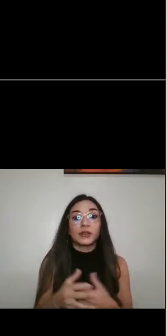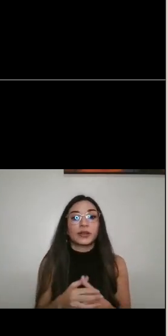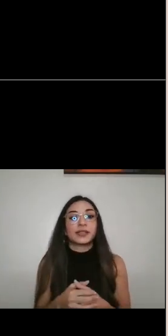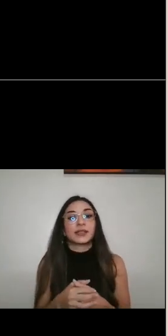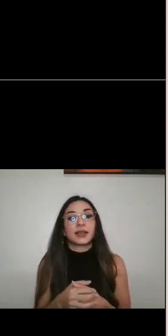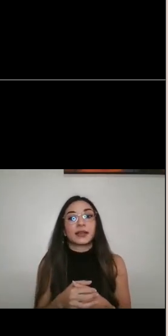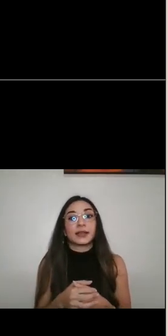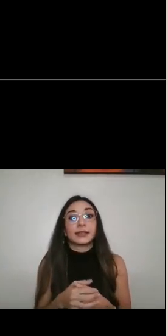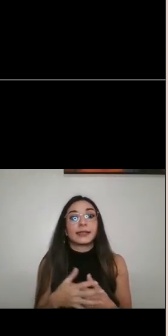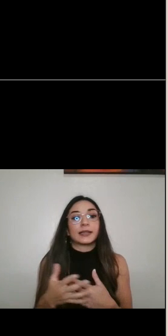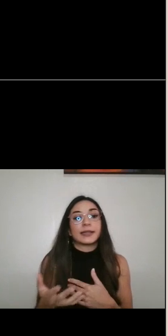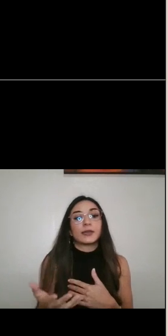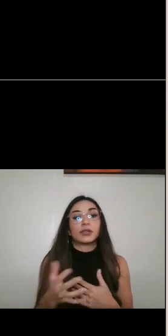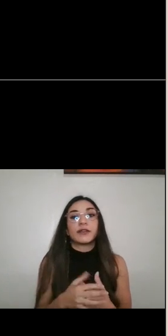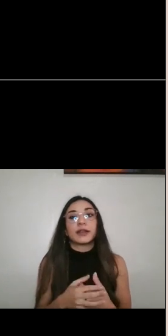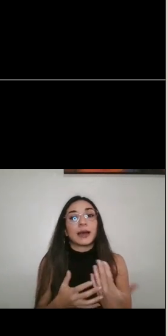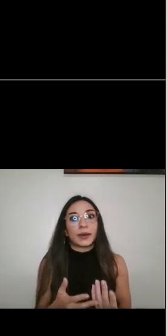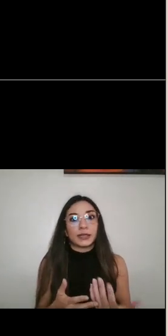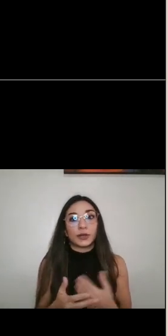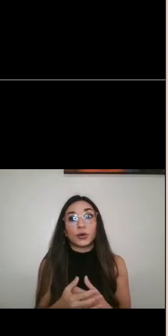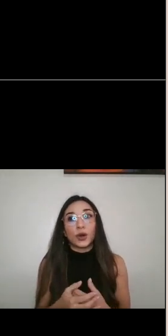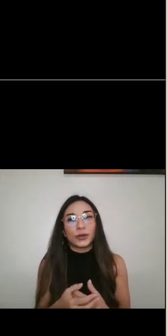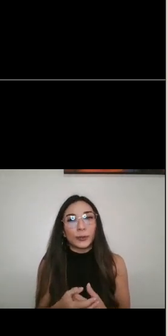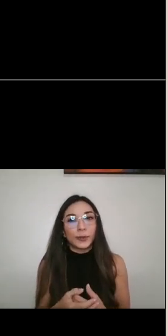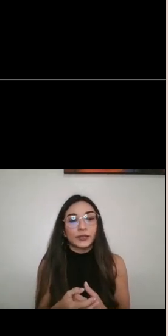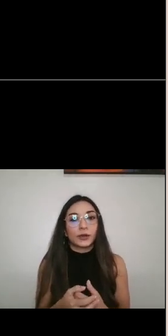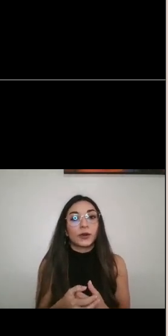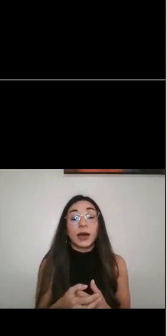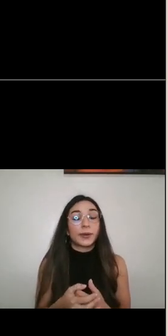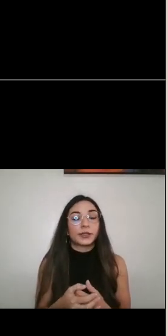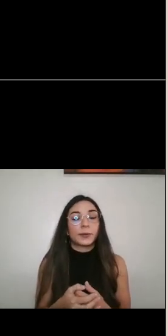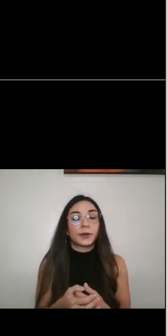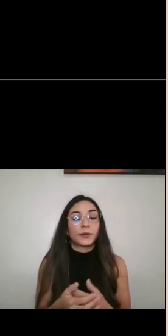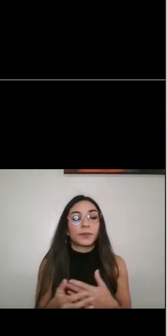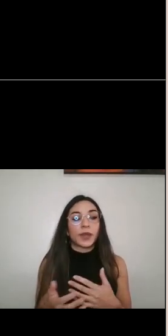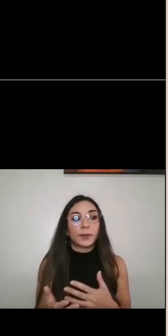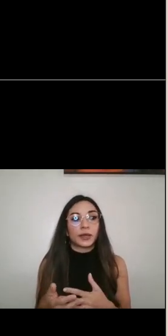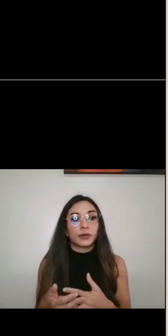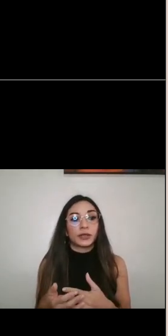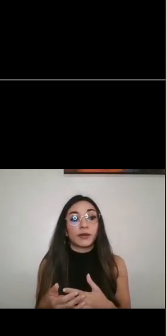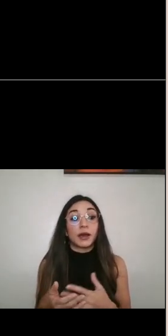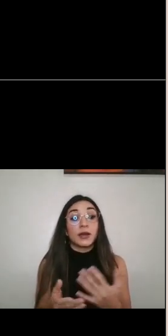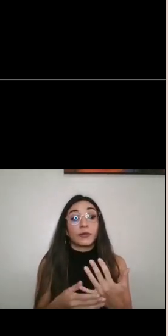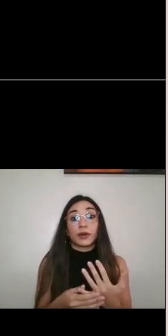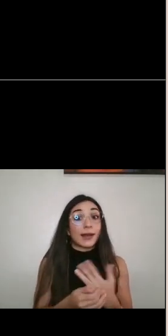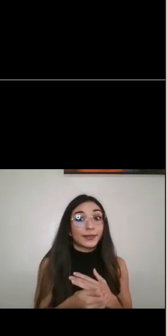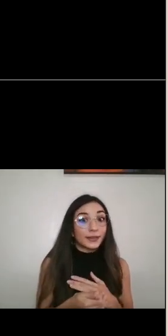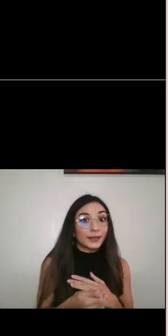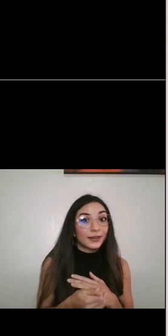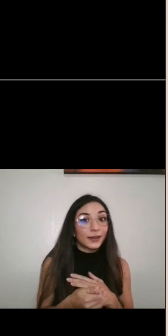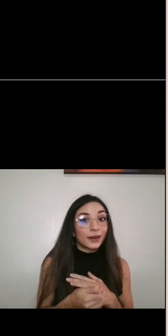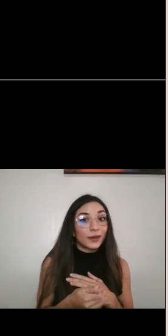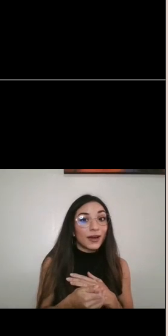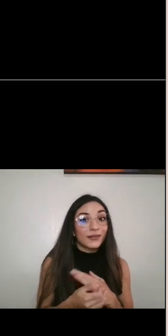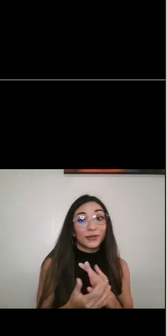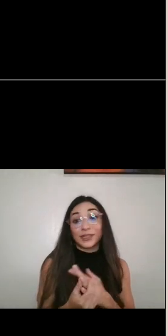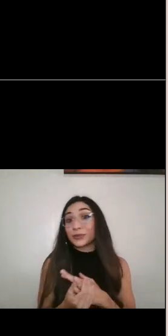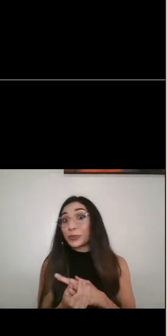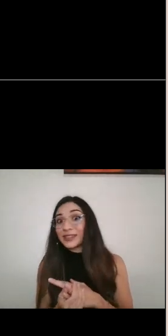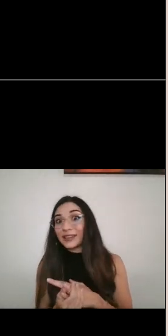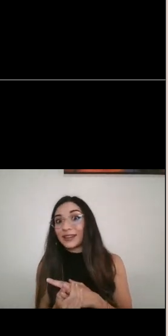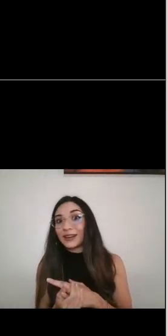dependiendo de estas características, inclusive la aparición, cuándo apareció, la pérdida auditiva. ¿Fue antes de que adquiriera el lenguaje?